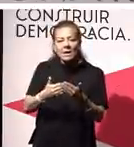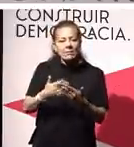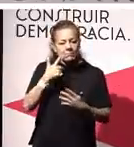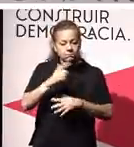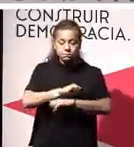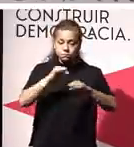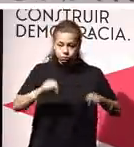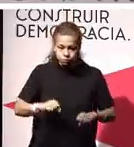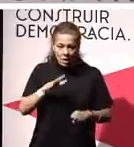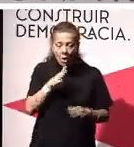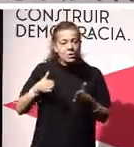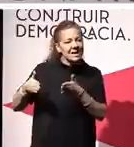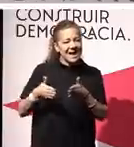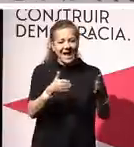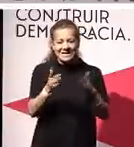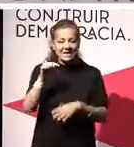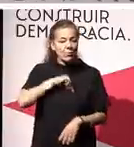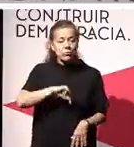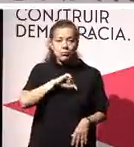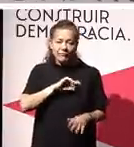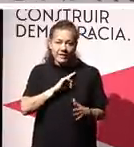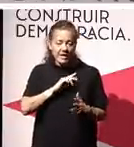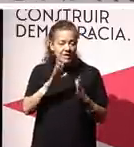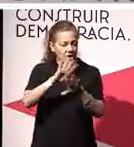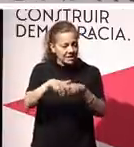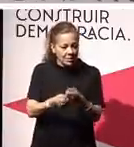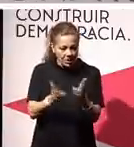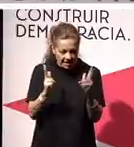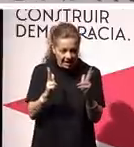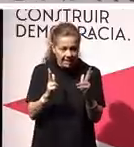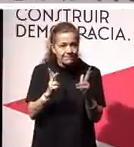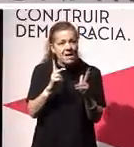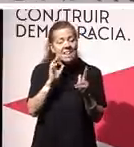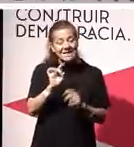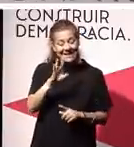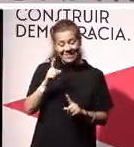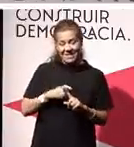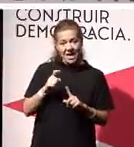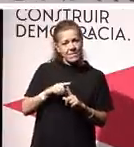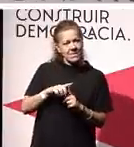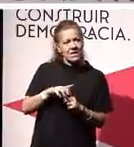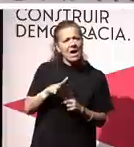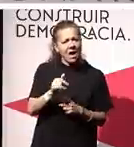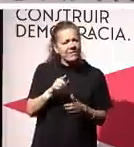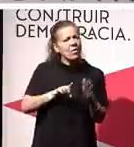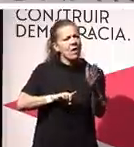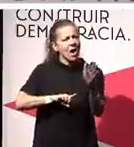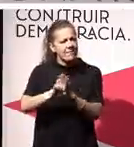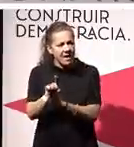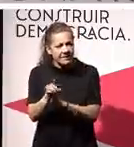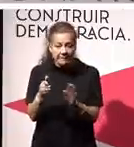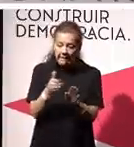firme por la senda de la profundización democrática en nuestro país. Desde el 15M se han producido avances